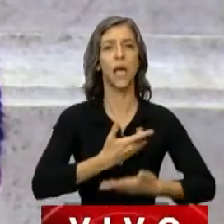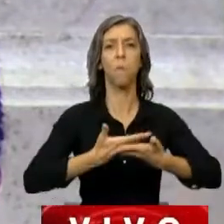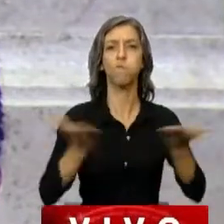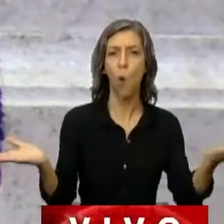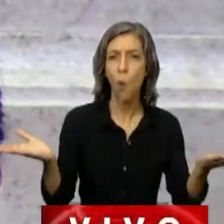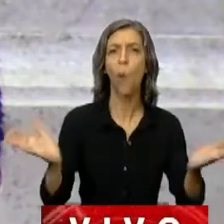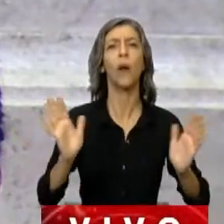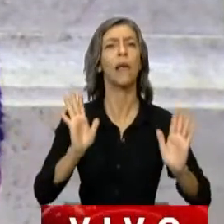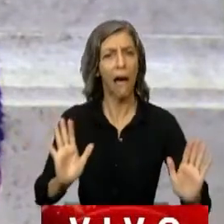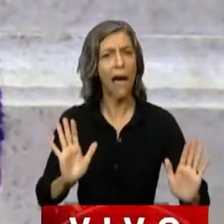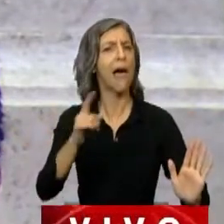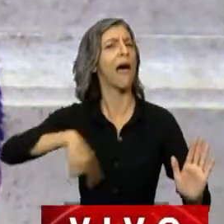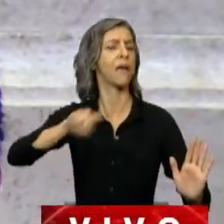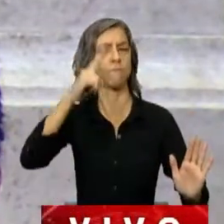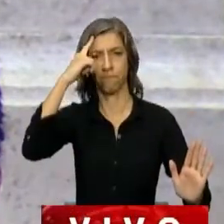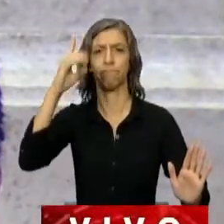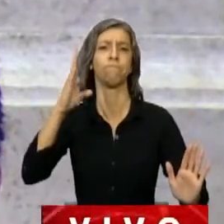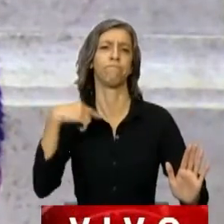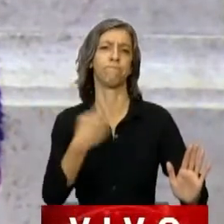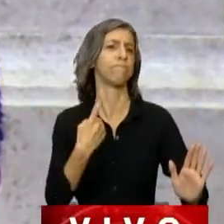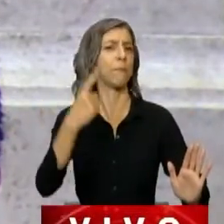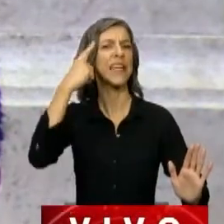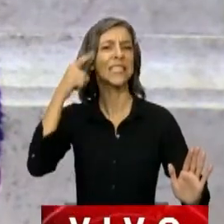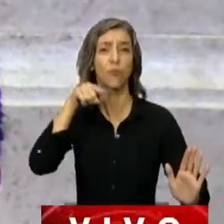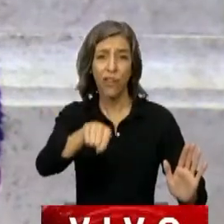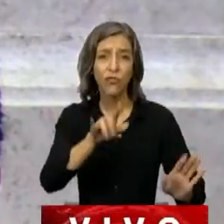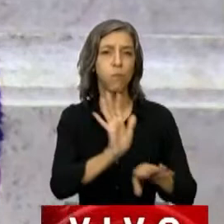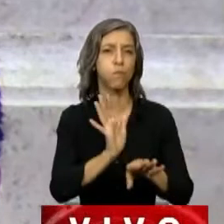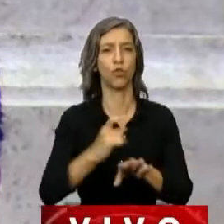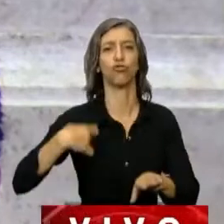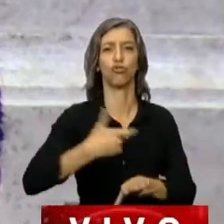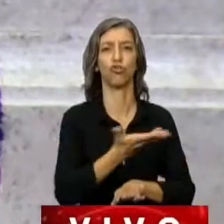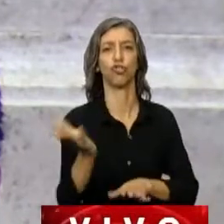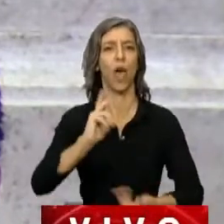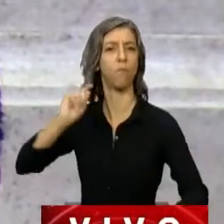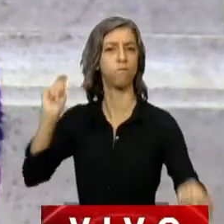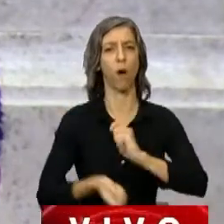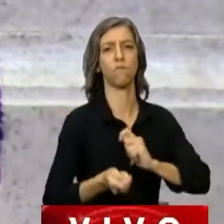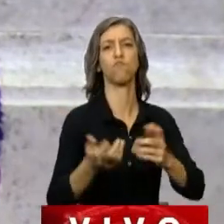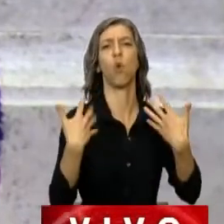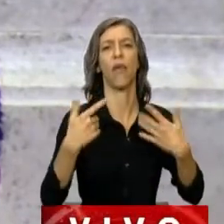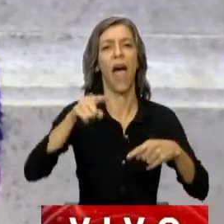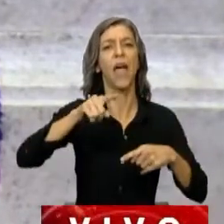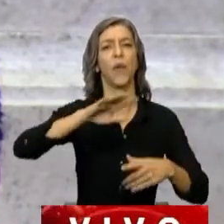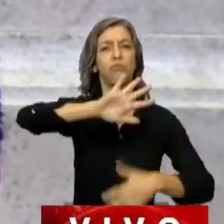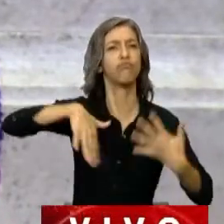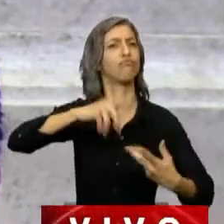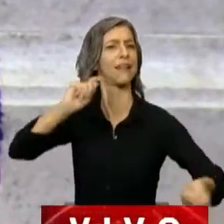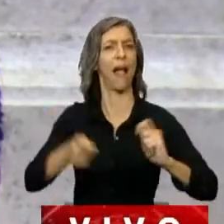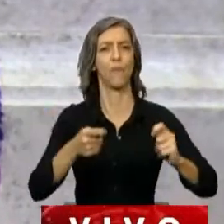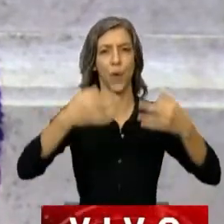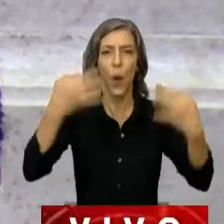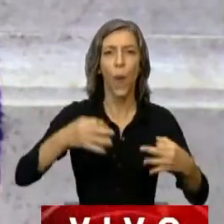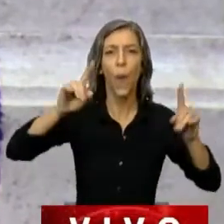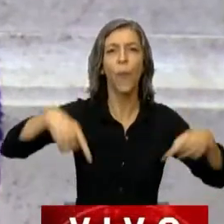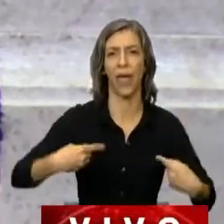laica, como la gran herramienta de transformación social. Solo esto diré porque me han pedido la diputada Tabela, que